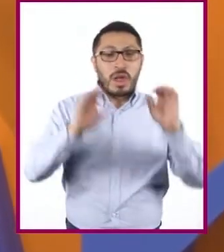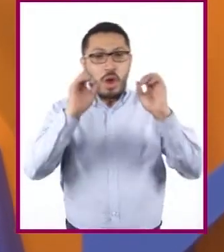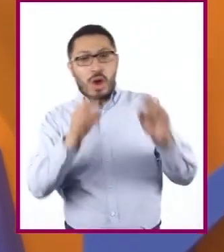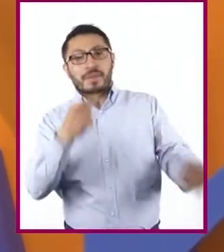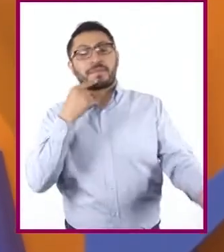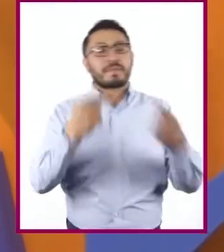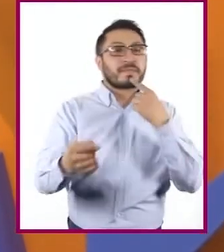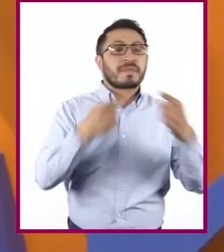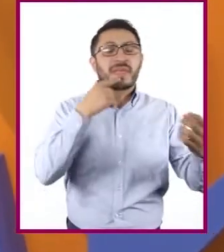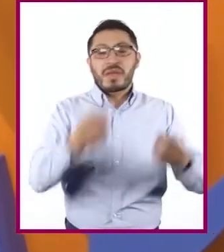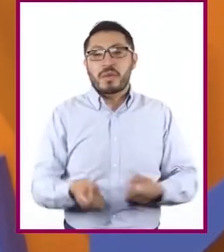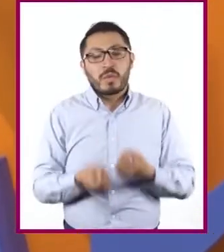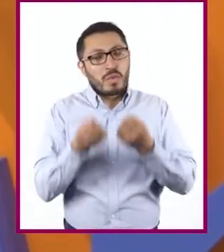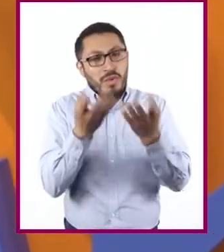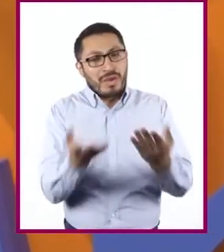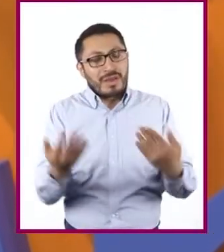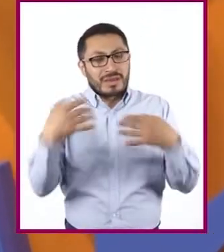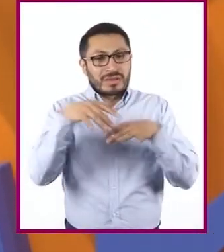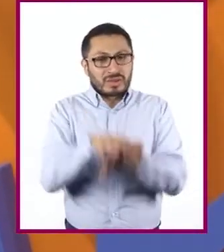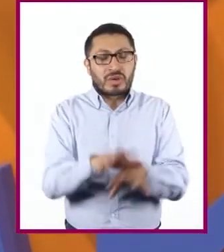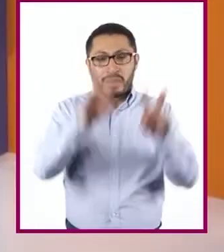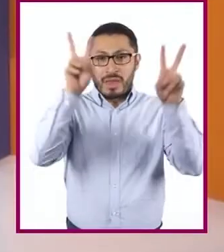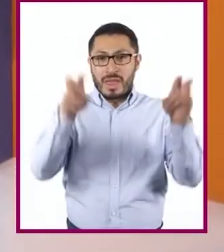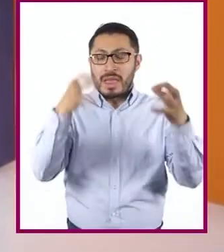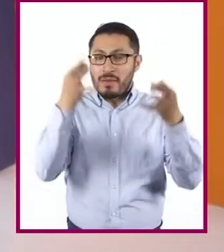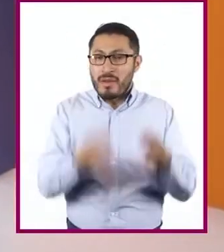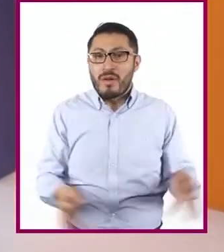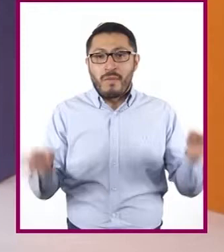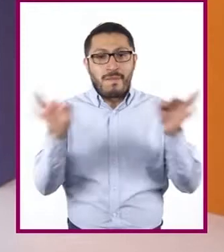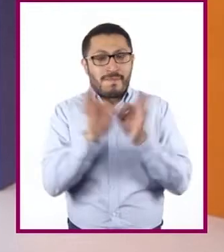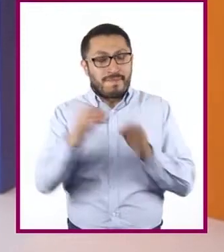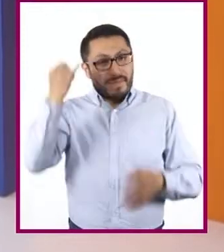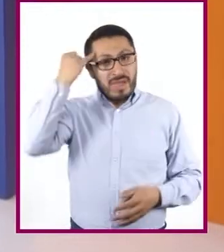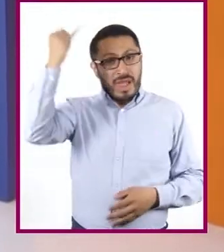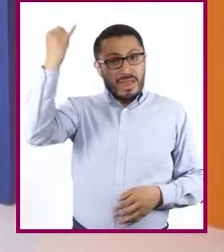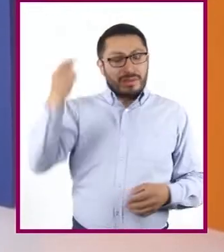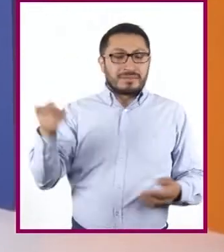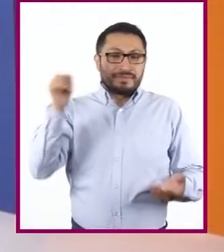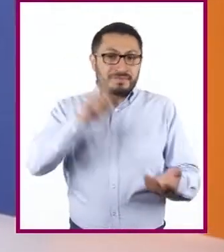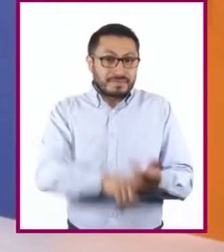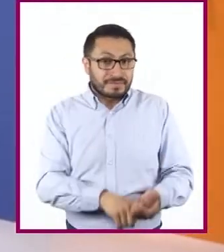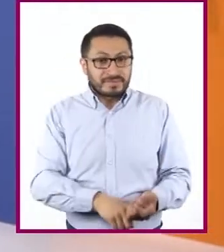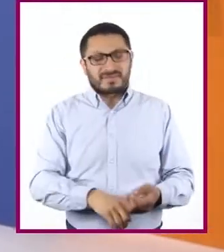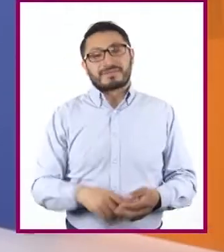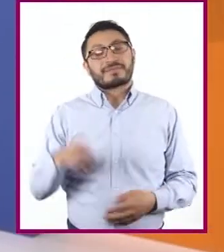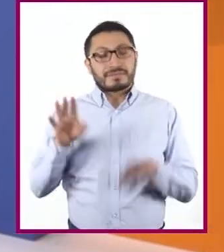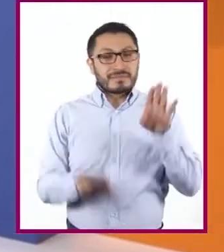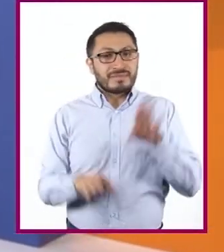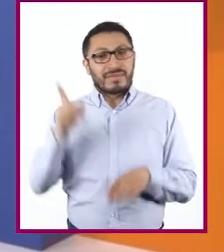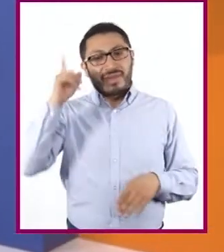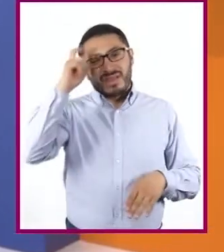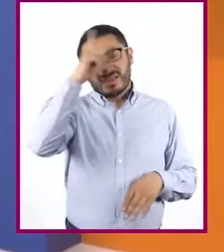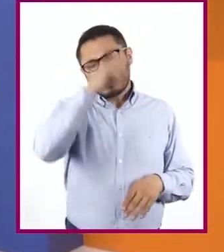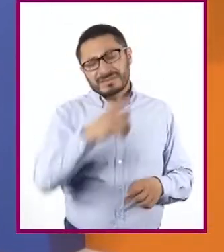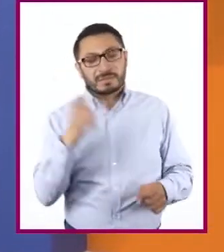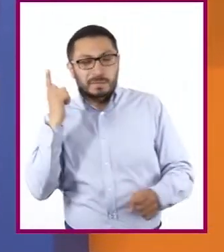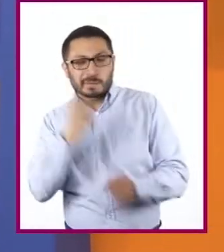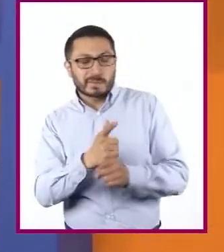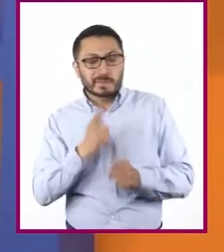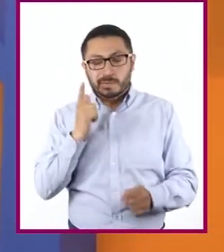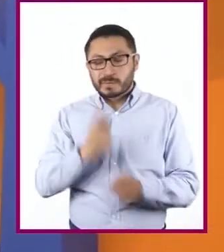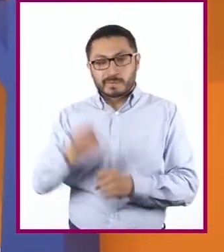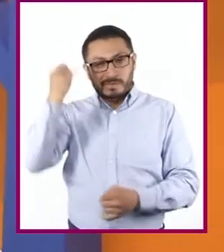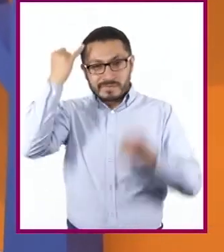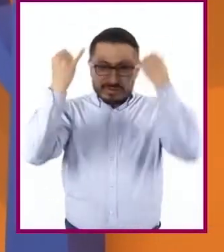algo relacionado con la idea principal. Las dificultades para identificar las ideas primarias y